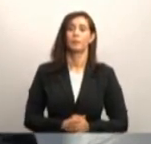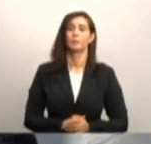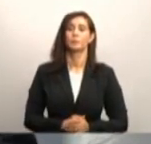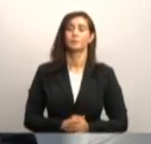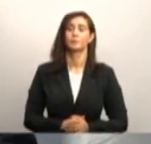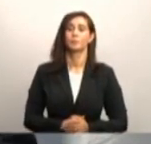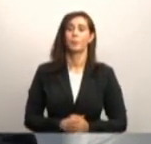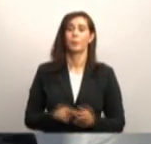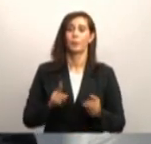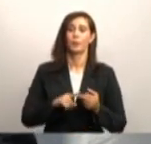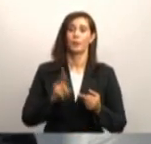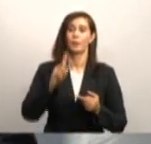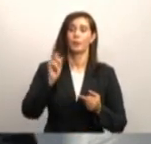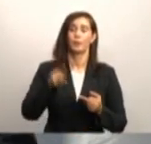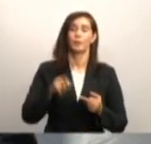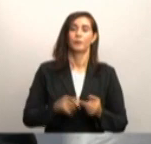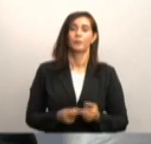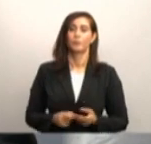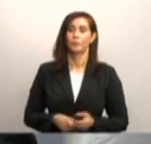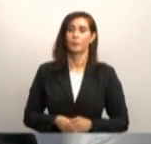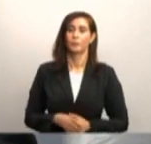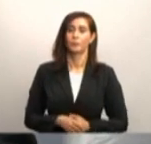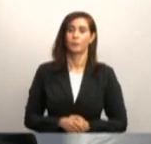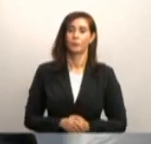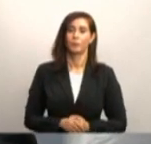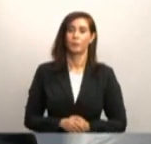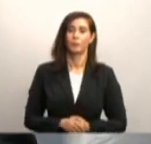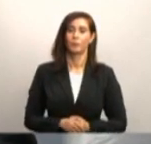Gracias. Ahora sí, Rocío Quiroz.